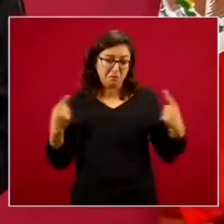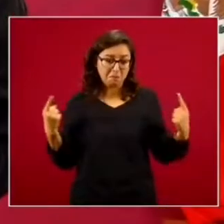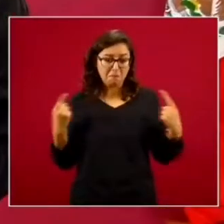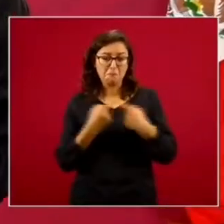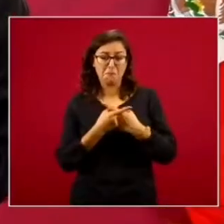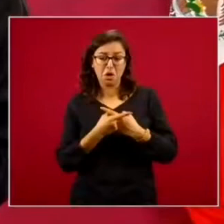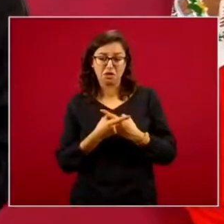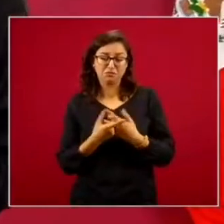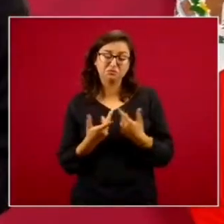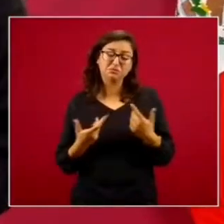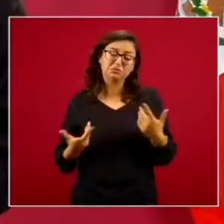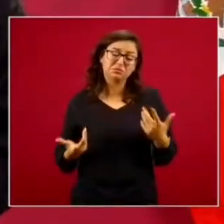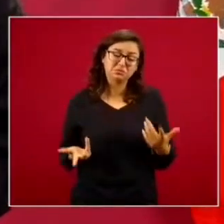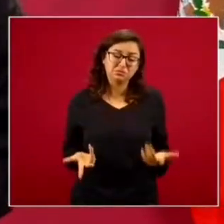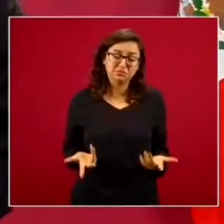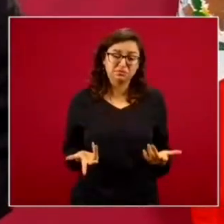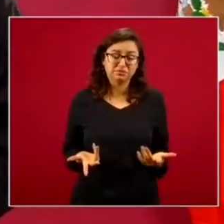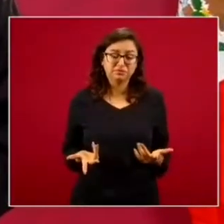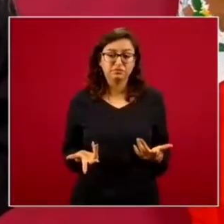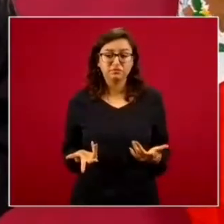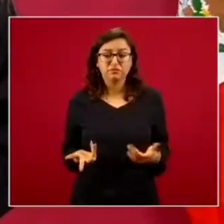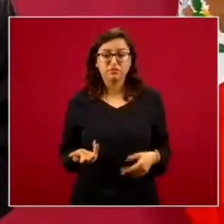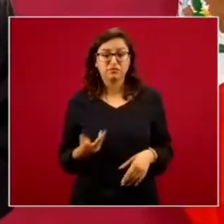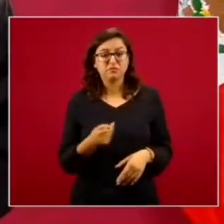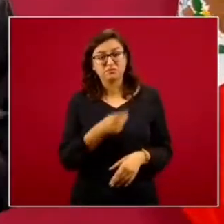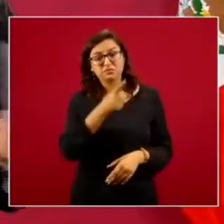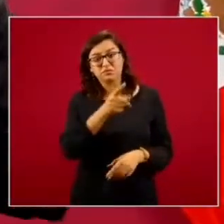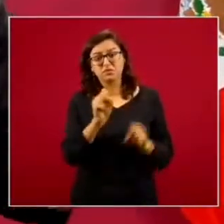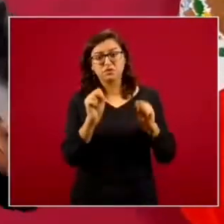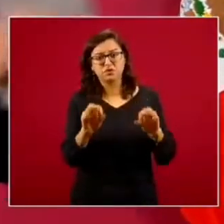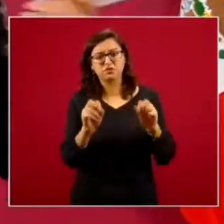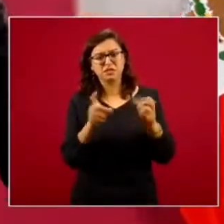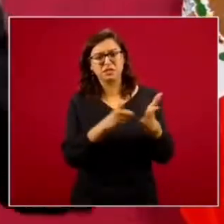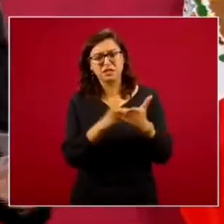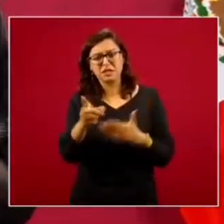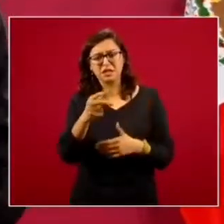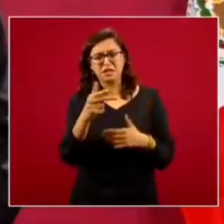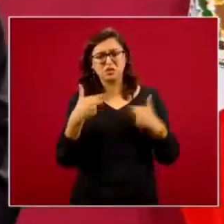que toman la Oficina de los Derechos Humanos, ¿cuándo se